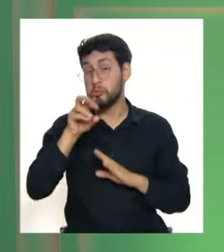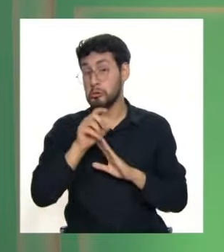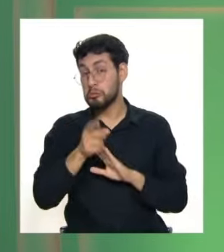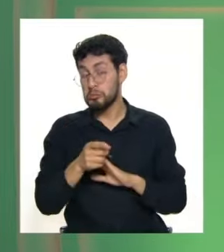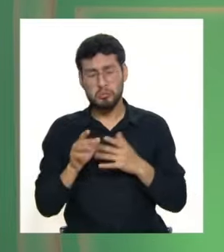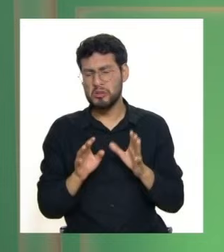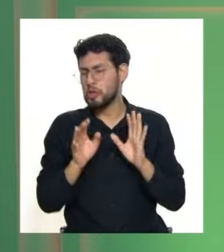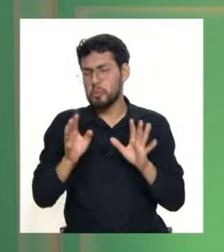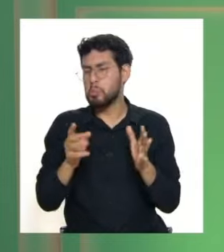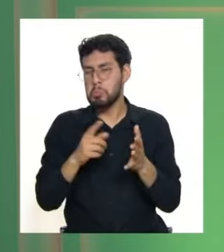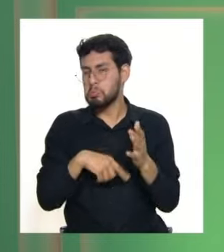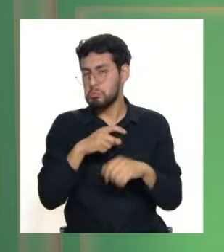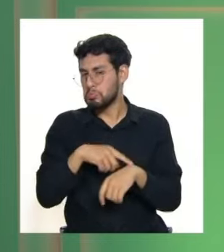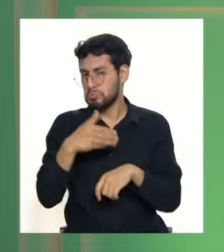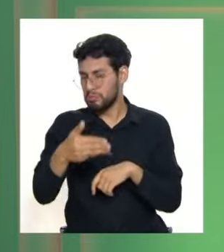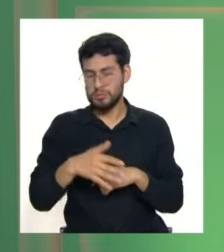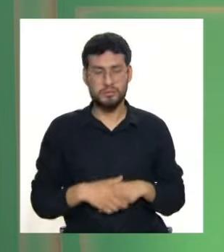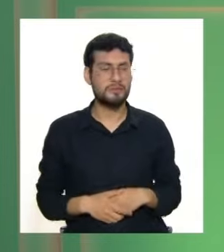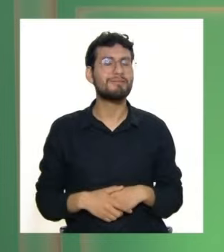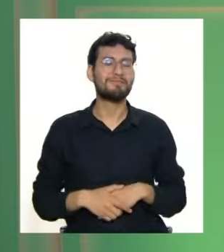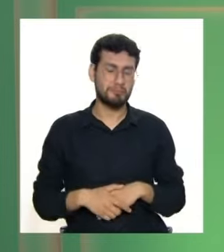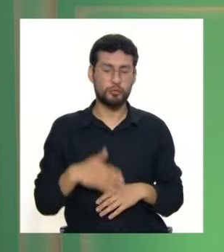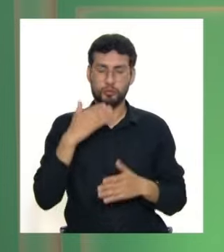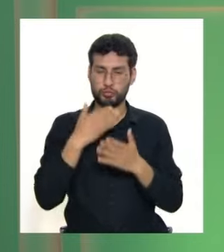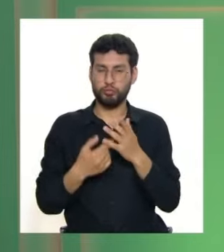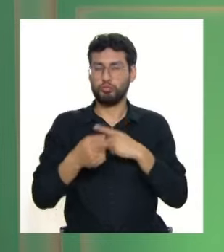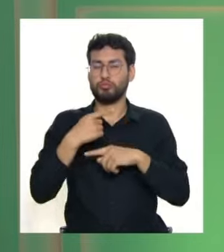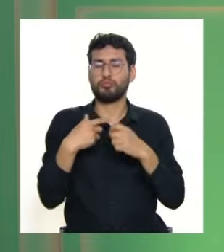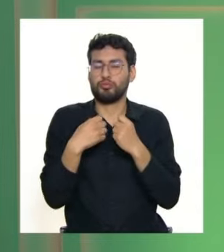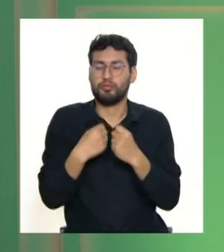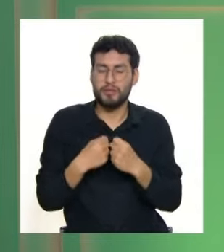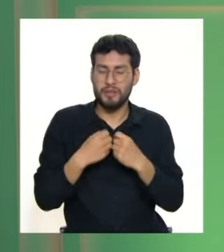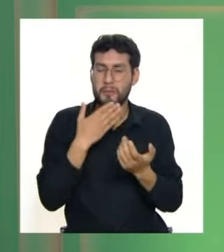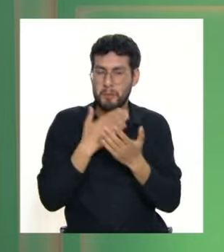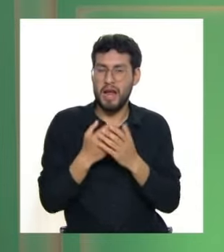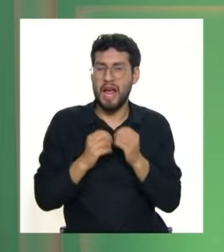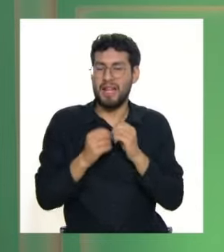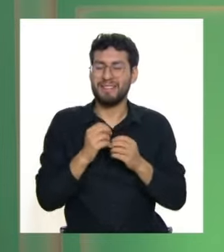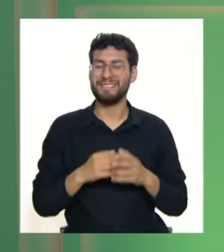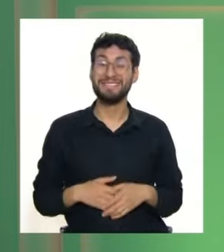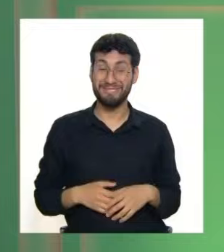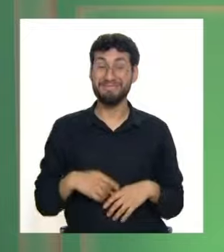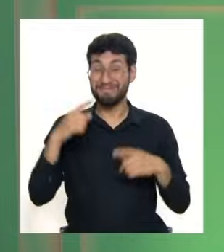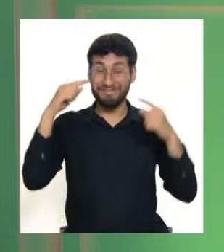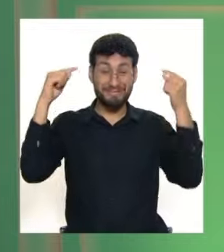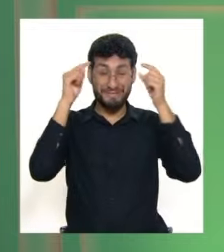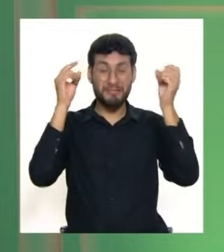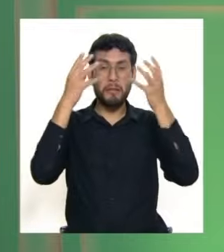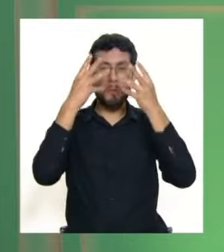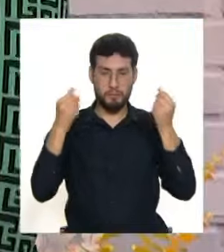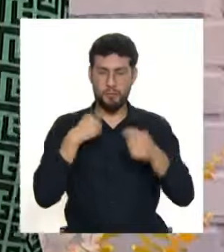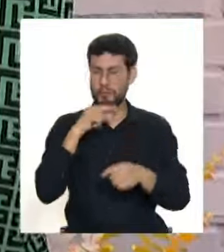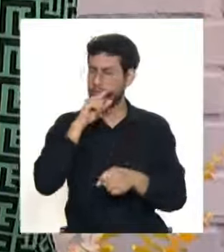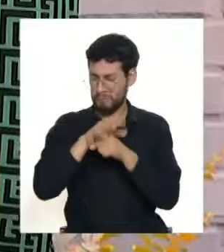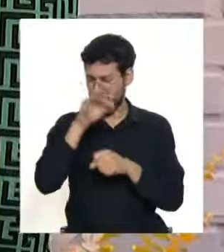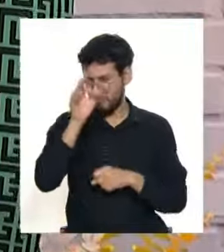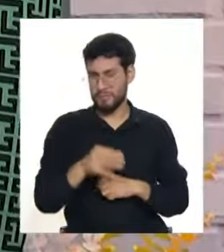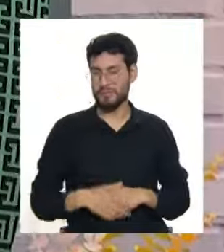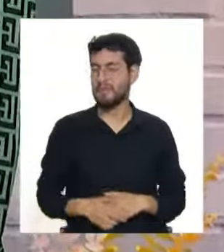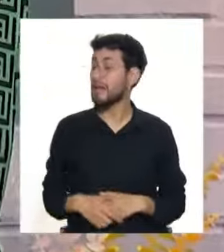el tiempo que disponga va a ser muy reparador y yo te prometo que el dolor se va. Tali, me gustaría que el